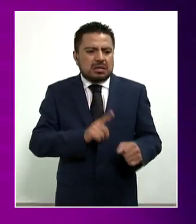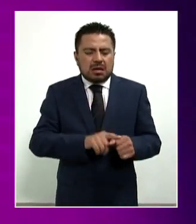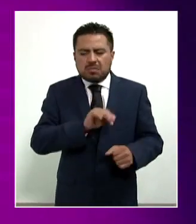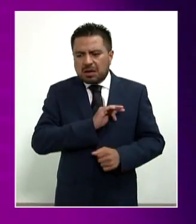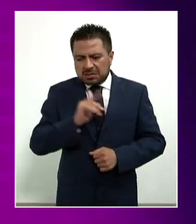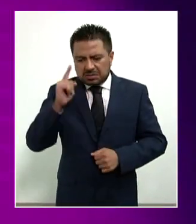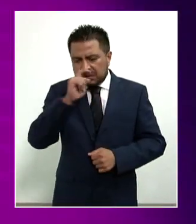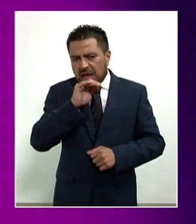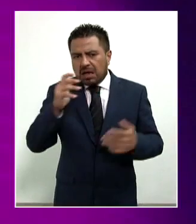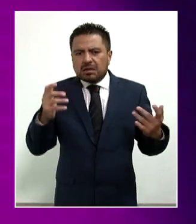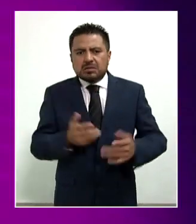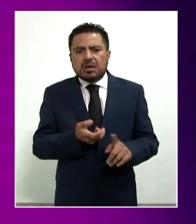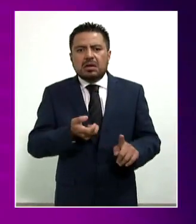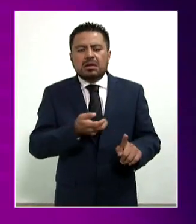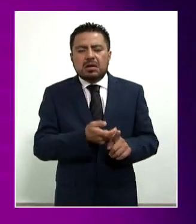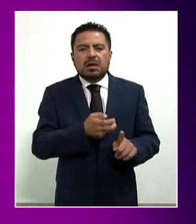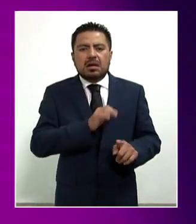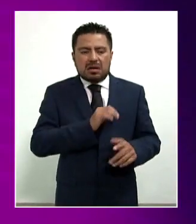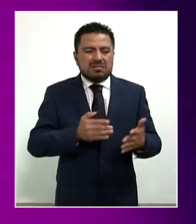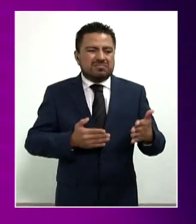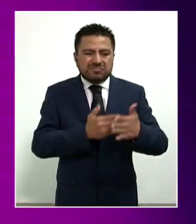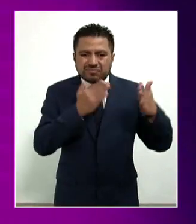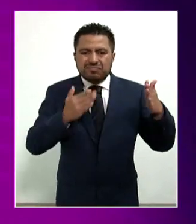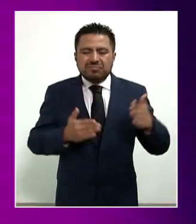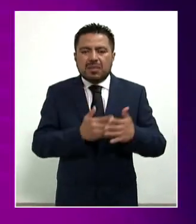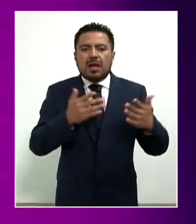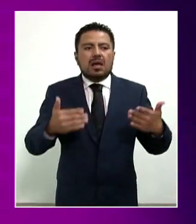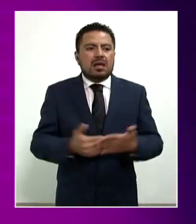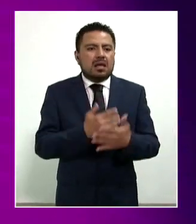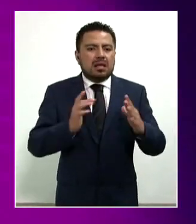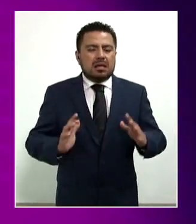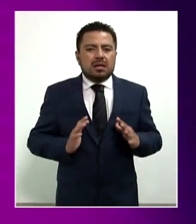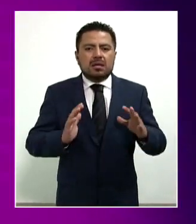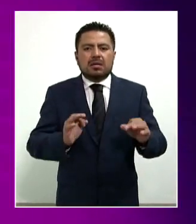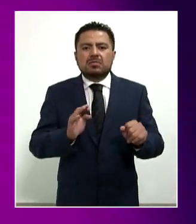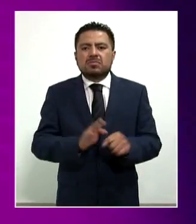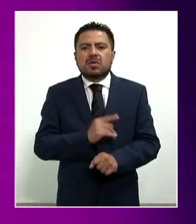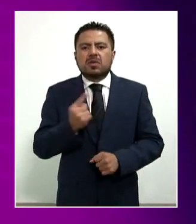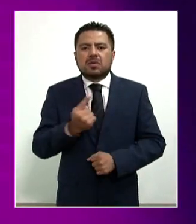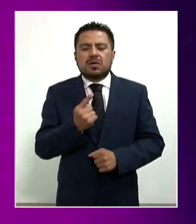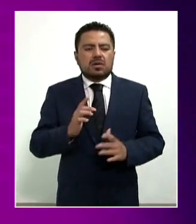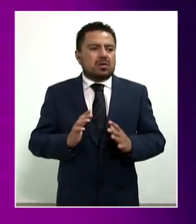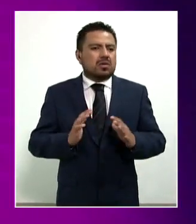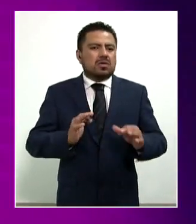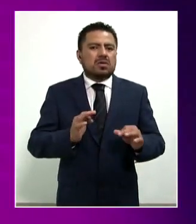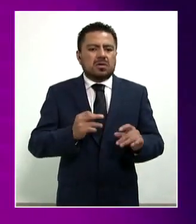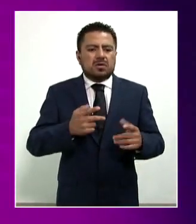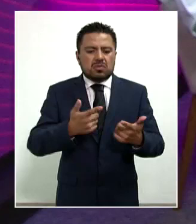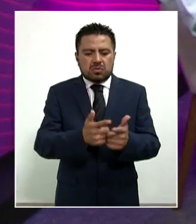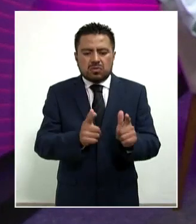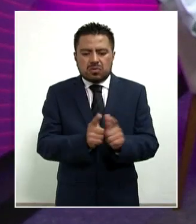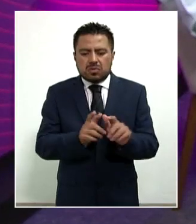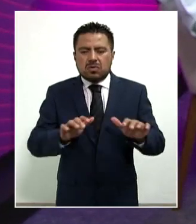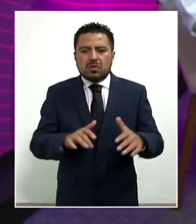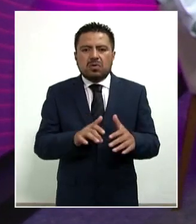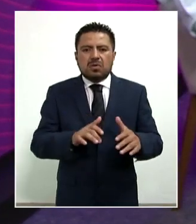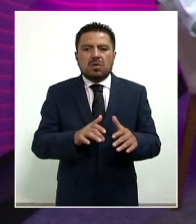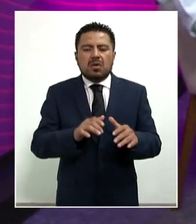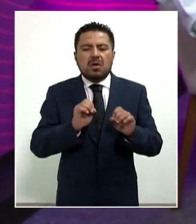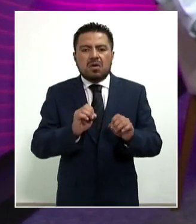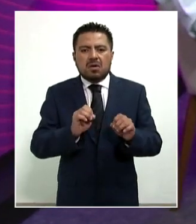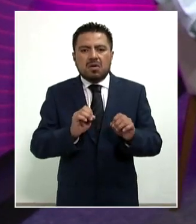difícil hacerlo. Y estos obstáculos nacen por su origen étnico, su